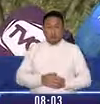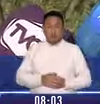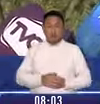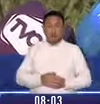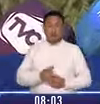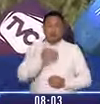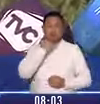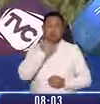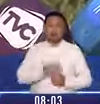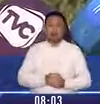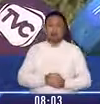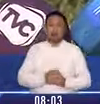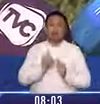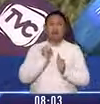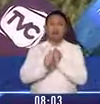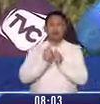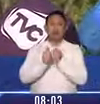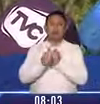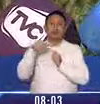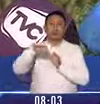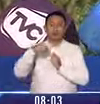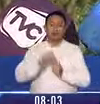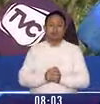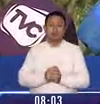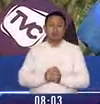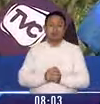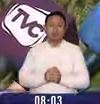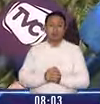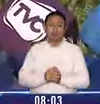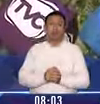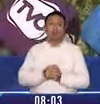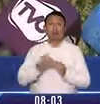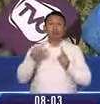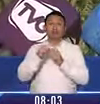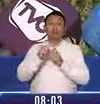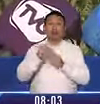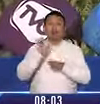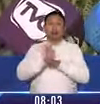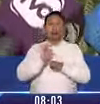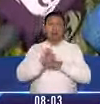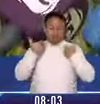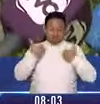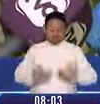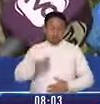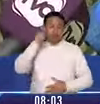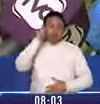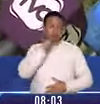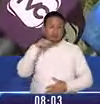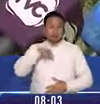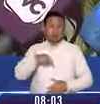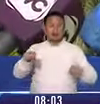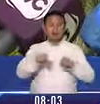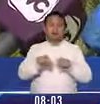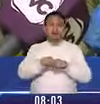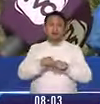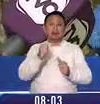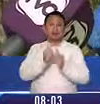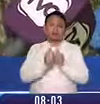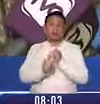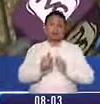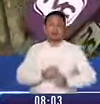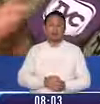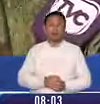algún centro de deportivo del Ecuador porque está la palabra Ecuador es calentador azul y igual está con zapatillas deportivas y